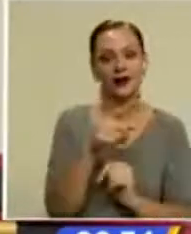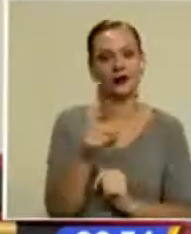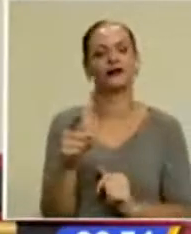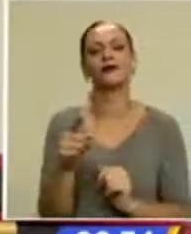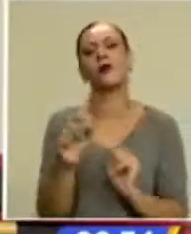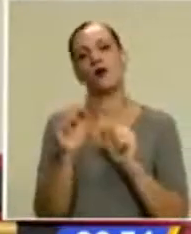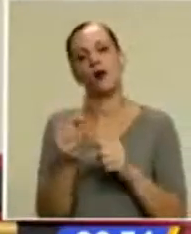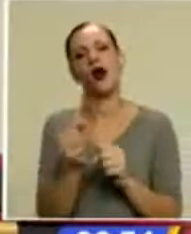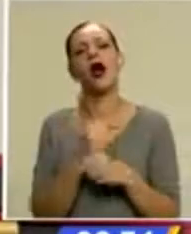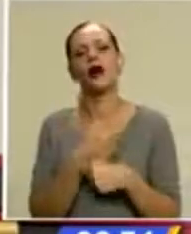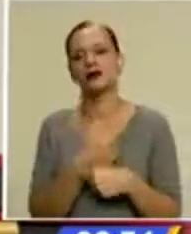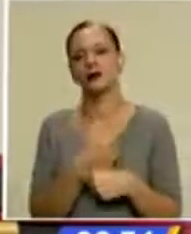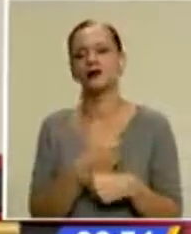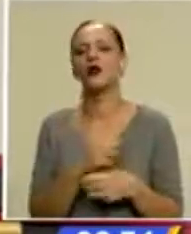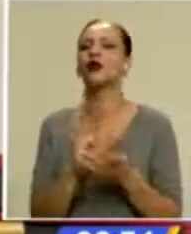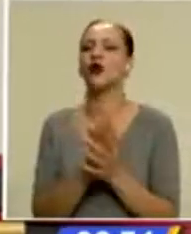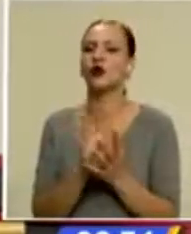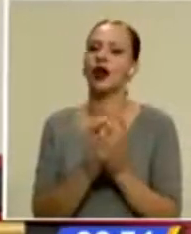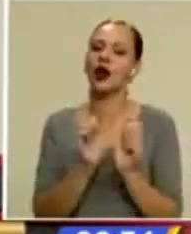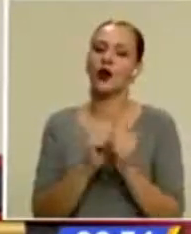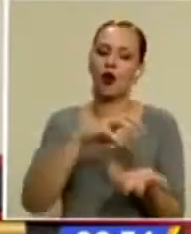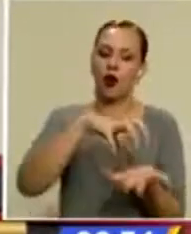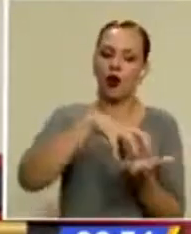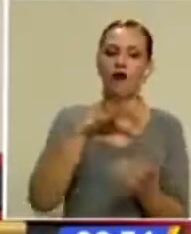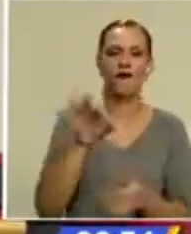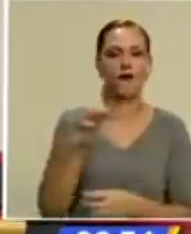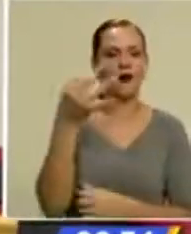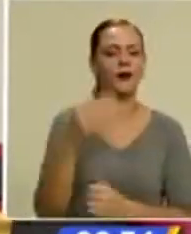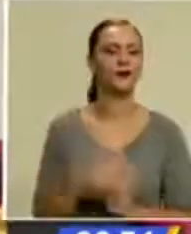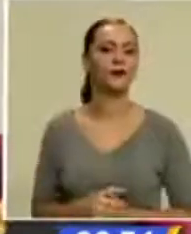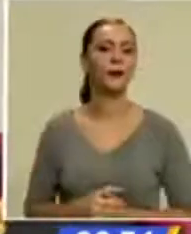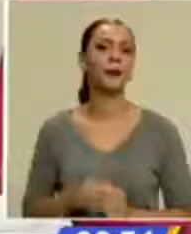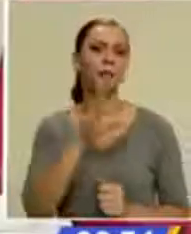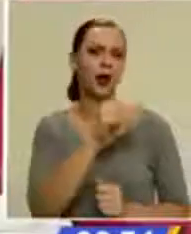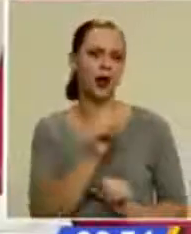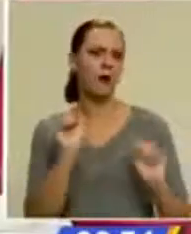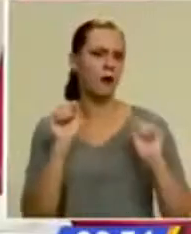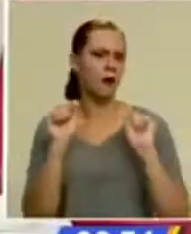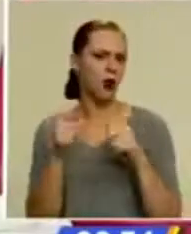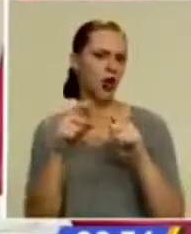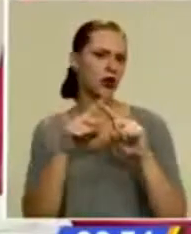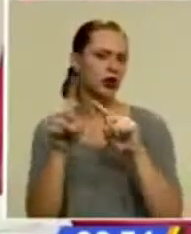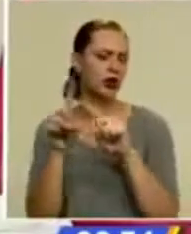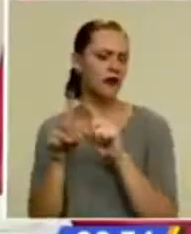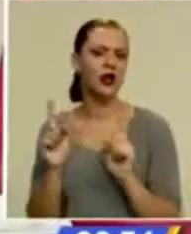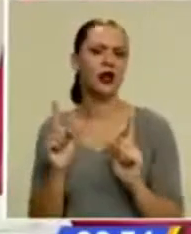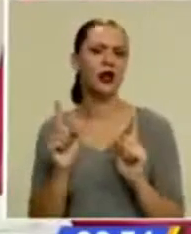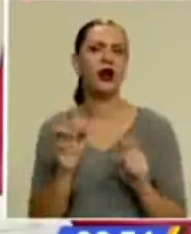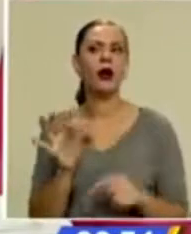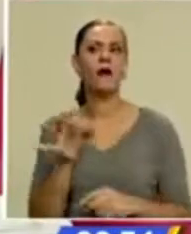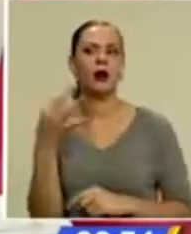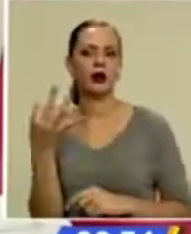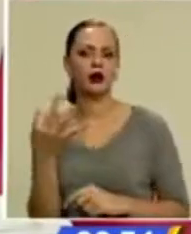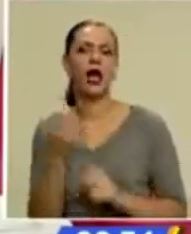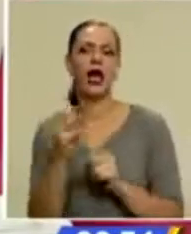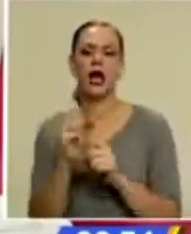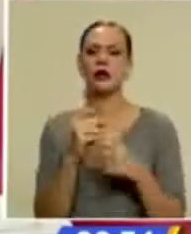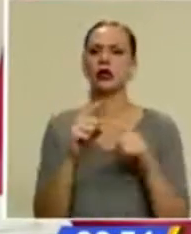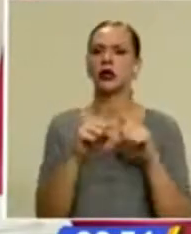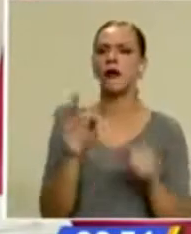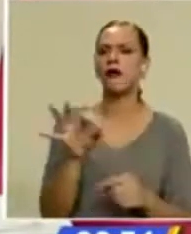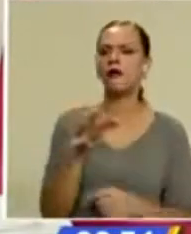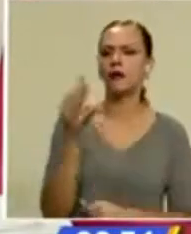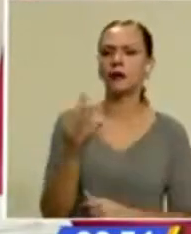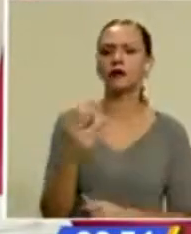niñas, podemos hacer tortillas con figuras. Y pueden ser de diferente manera, hacerlas de diferente